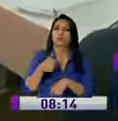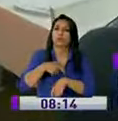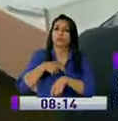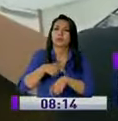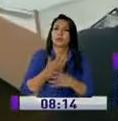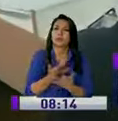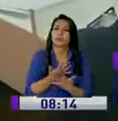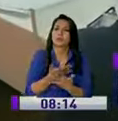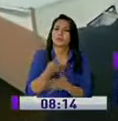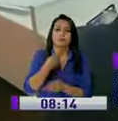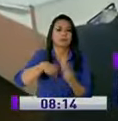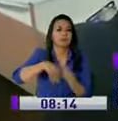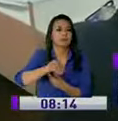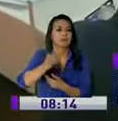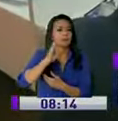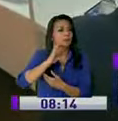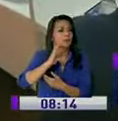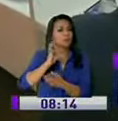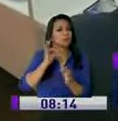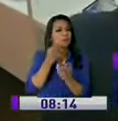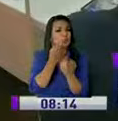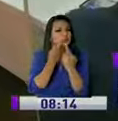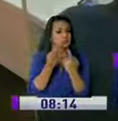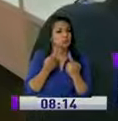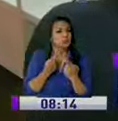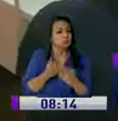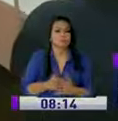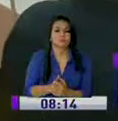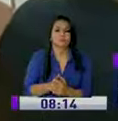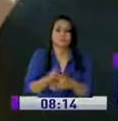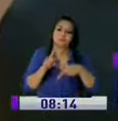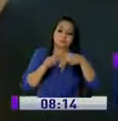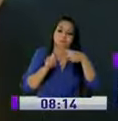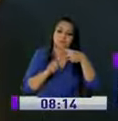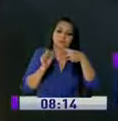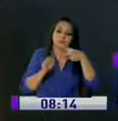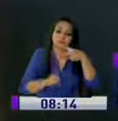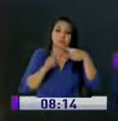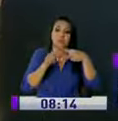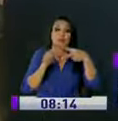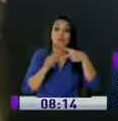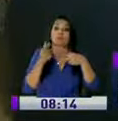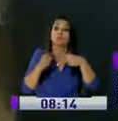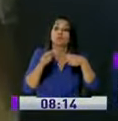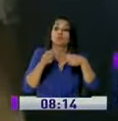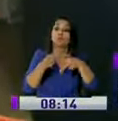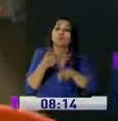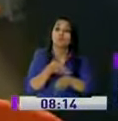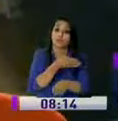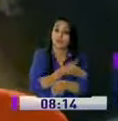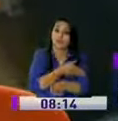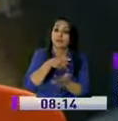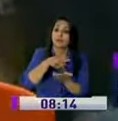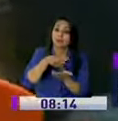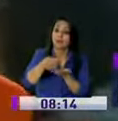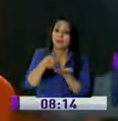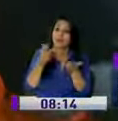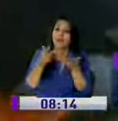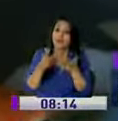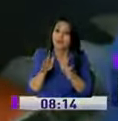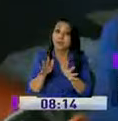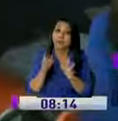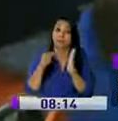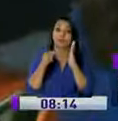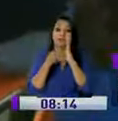que esperar el ciudadano para recibir la respuesta? A ver, hay dos posibilidades. Si usted ya pagó y el resultado es que